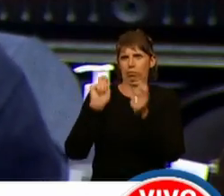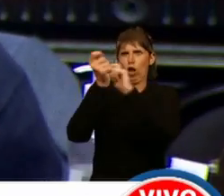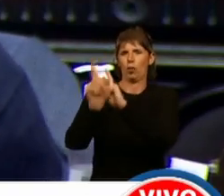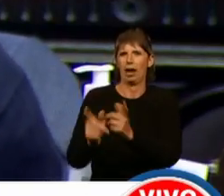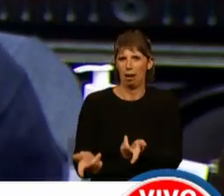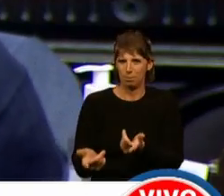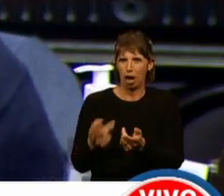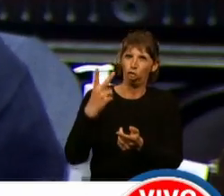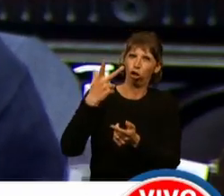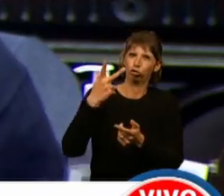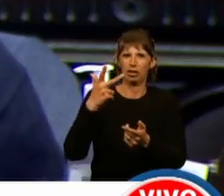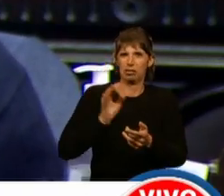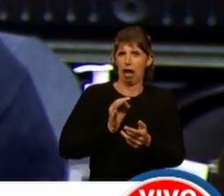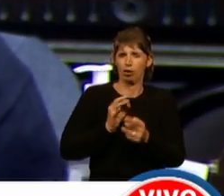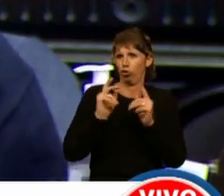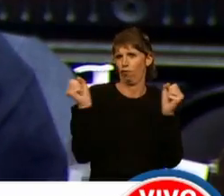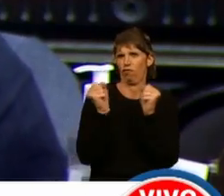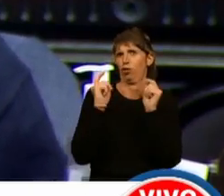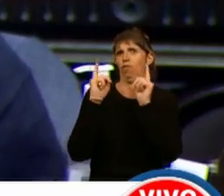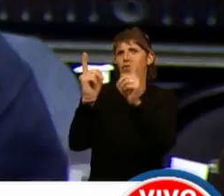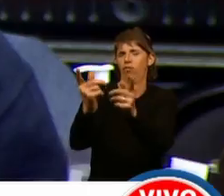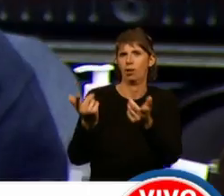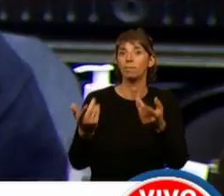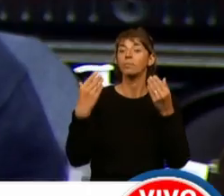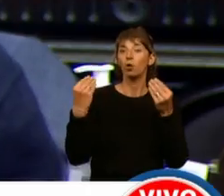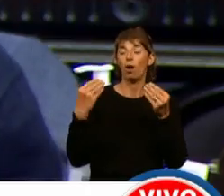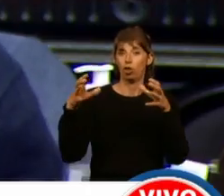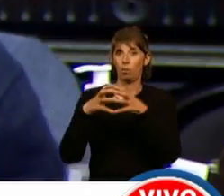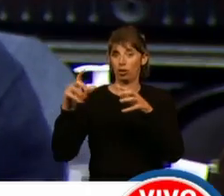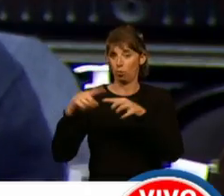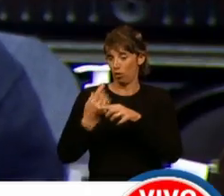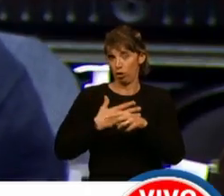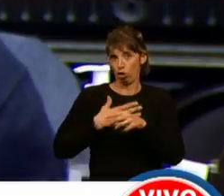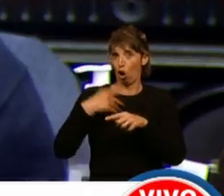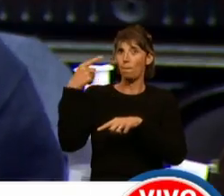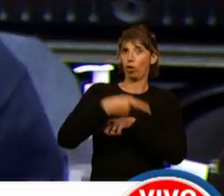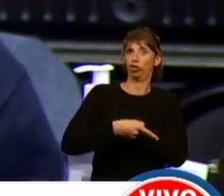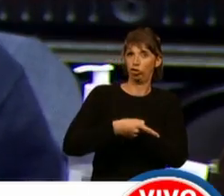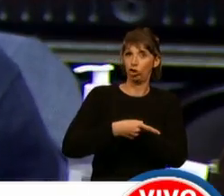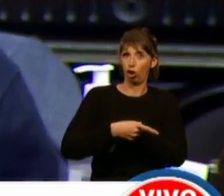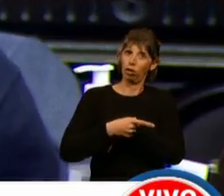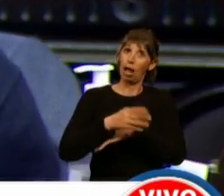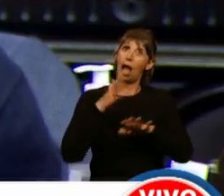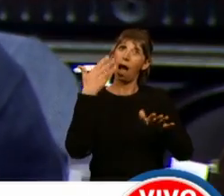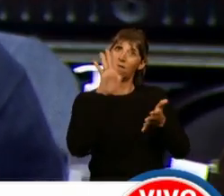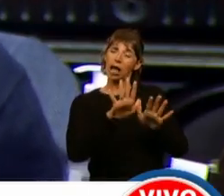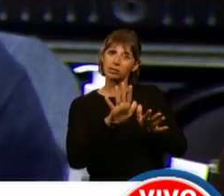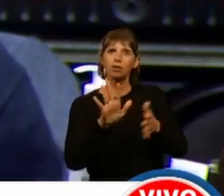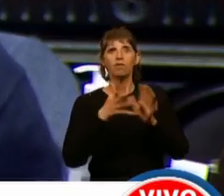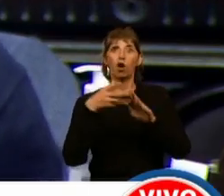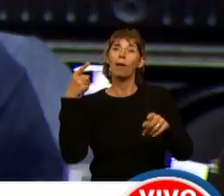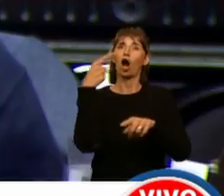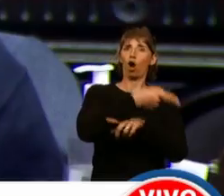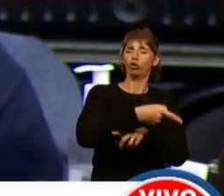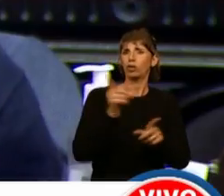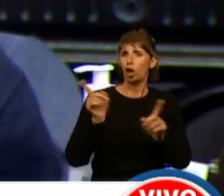temporadas cuando la oposición como nosotros hace estos planteos no es para obstaculizar es para